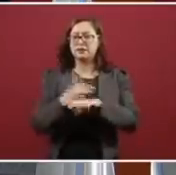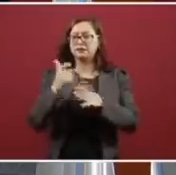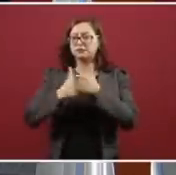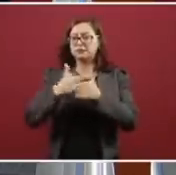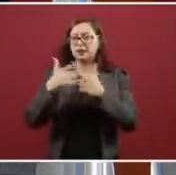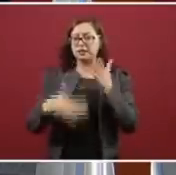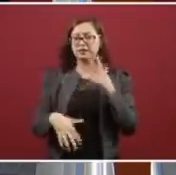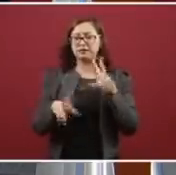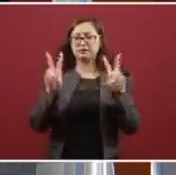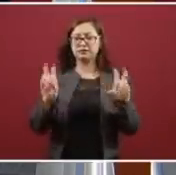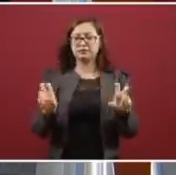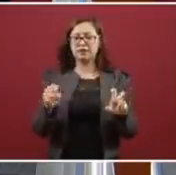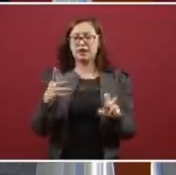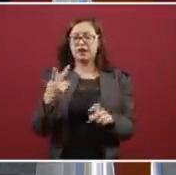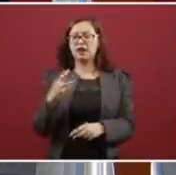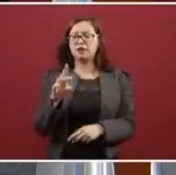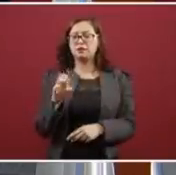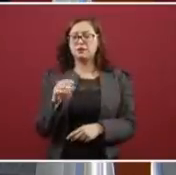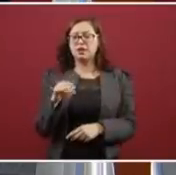económicas